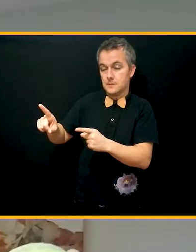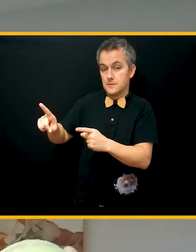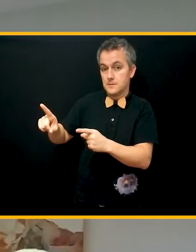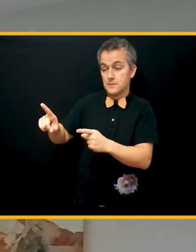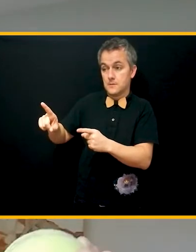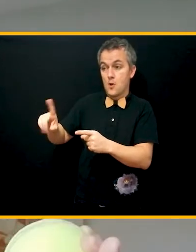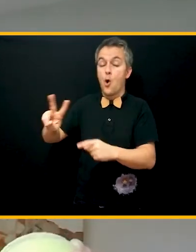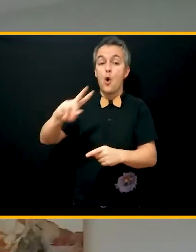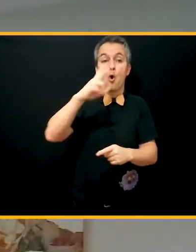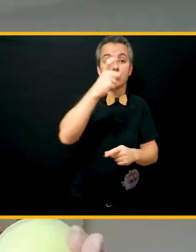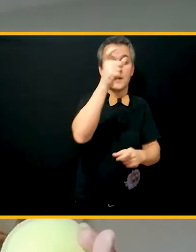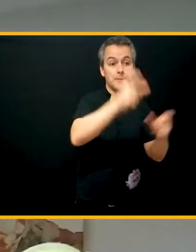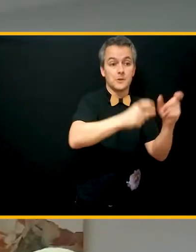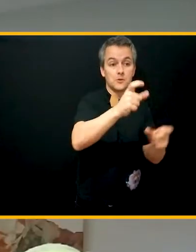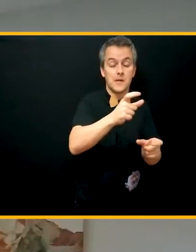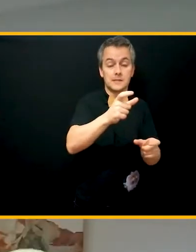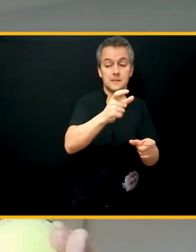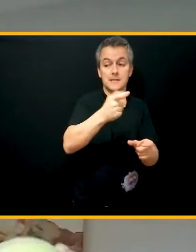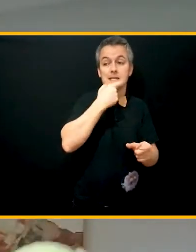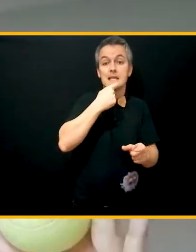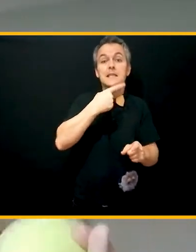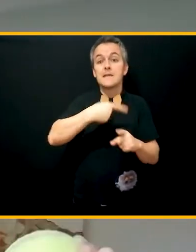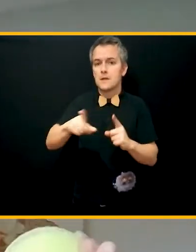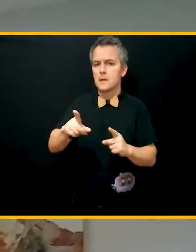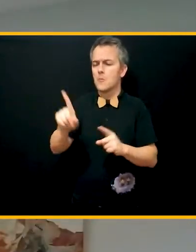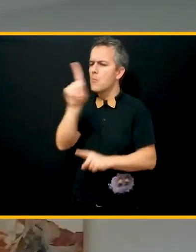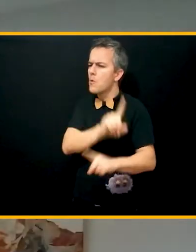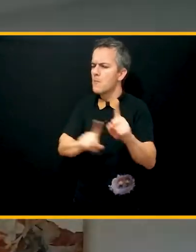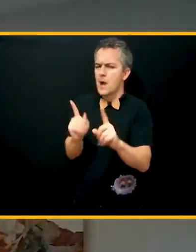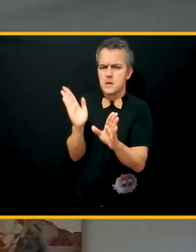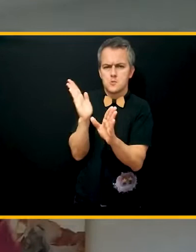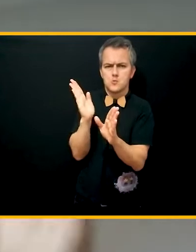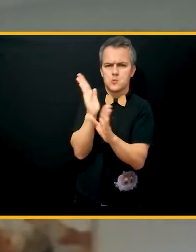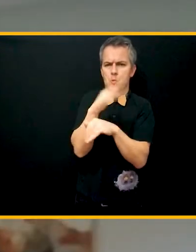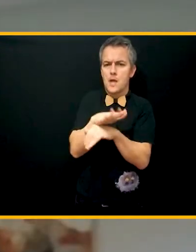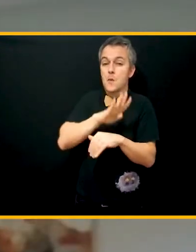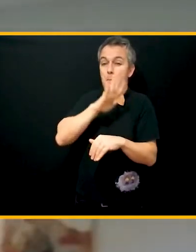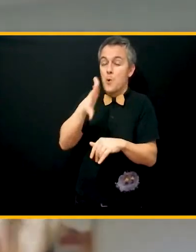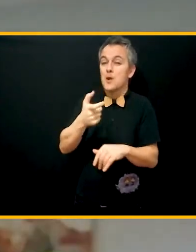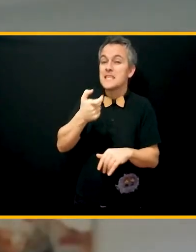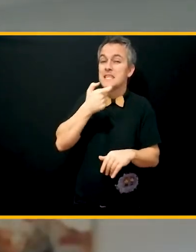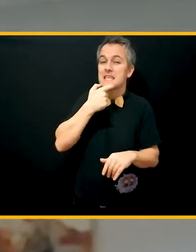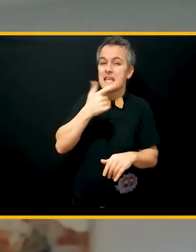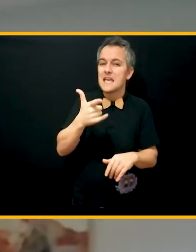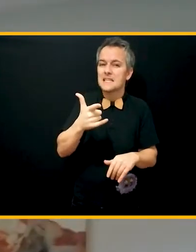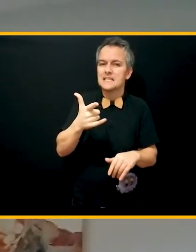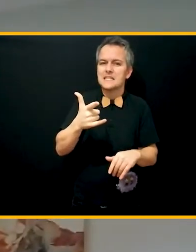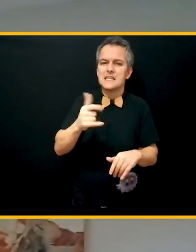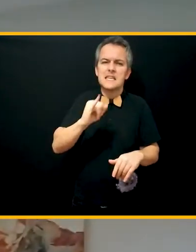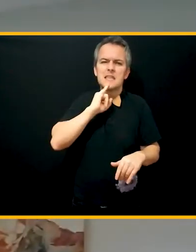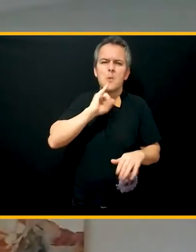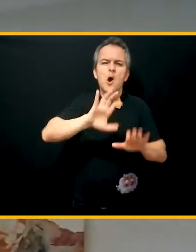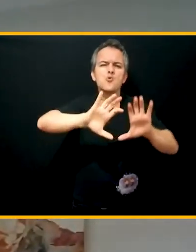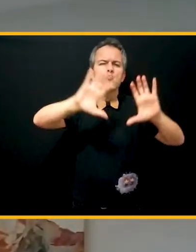other people, but it's no problem because English is the lengua